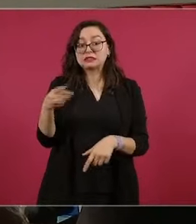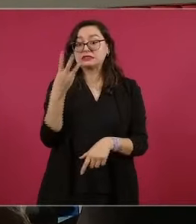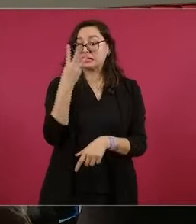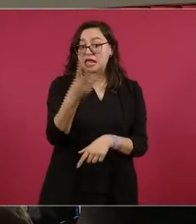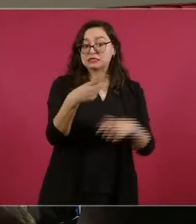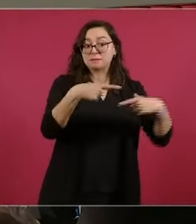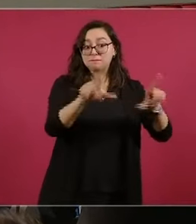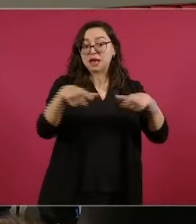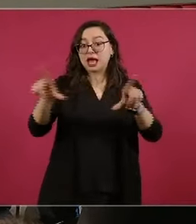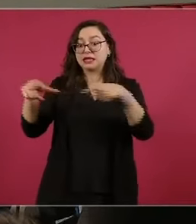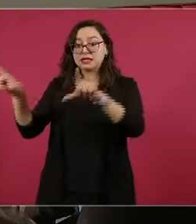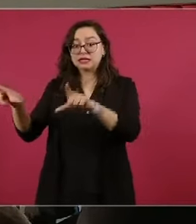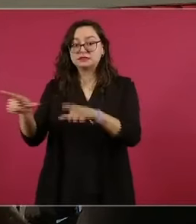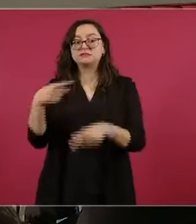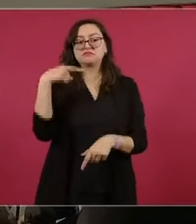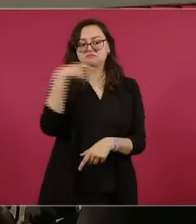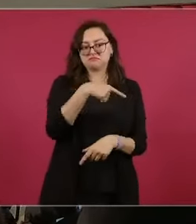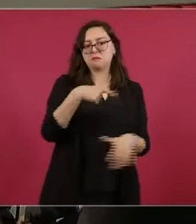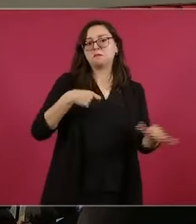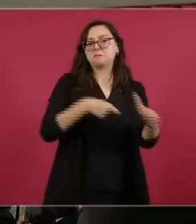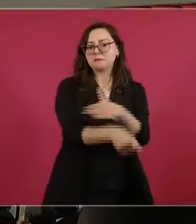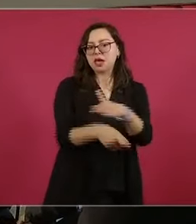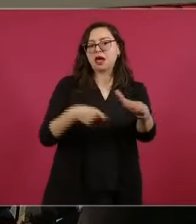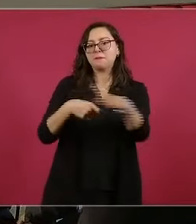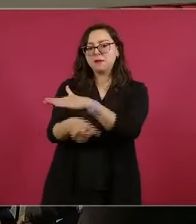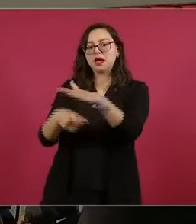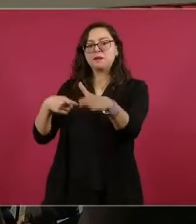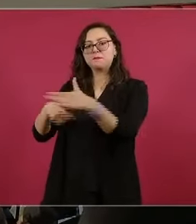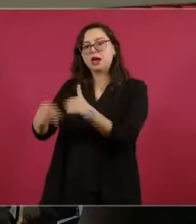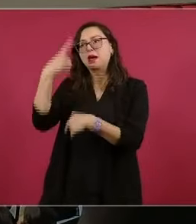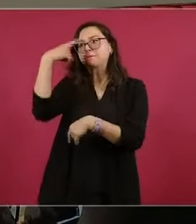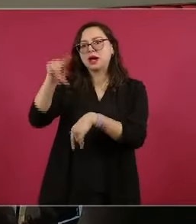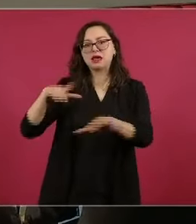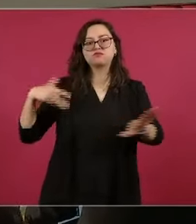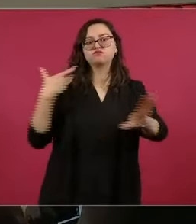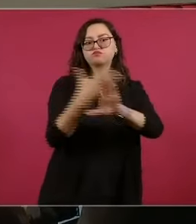son de las páginas fantasmas que más